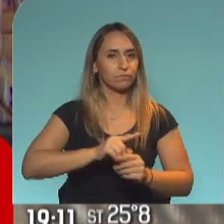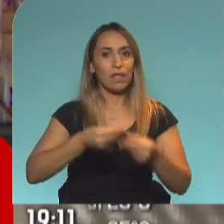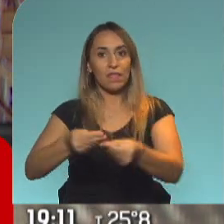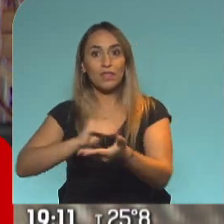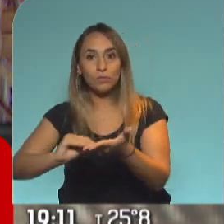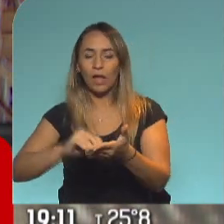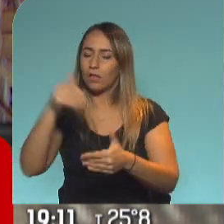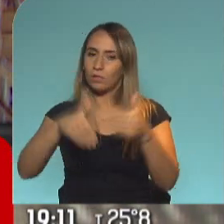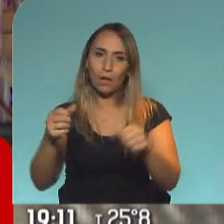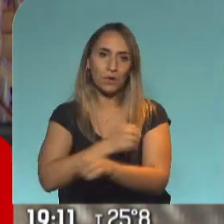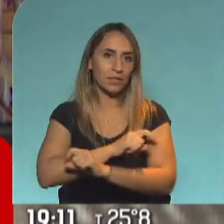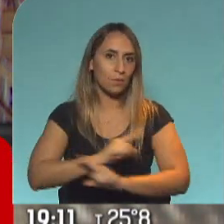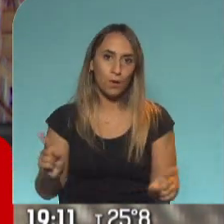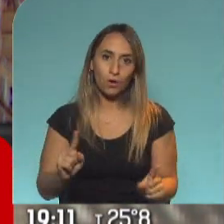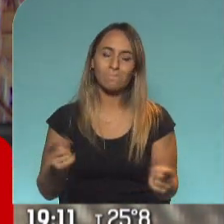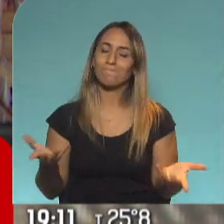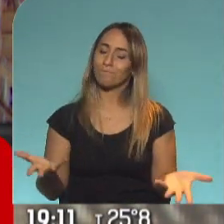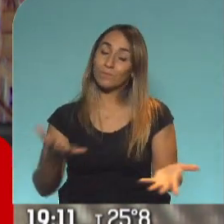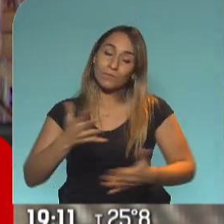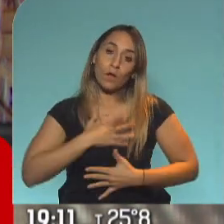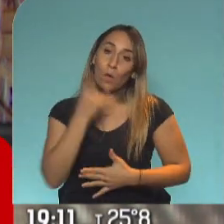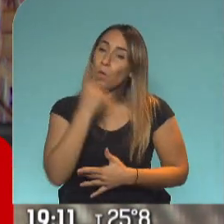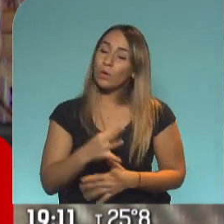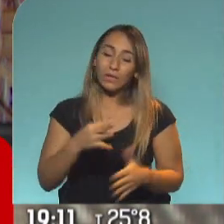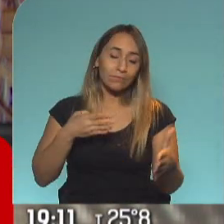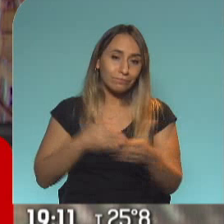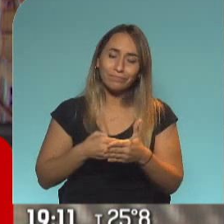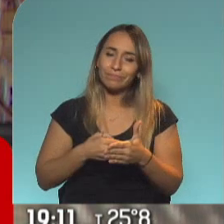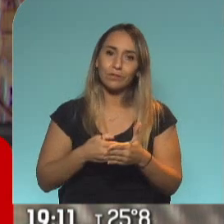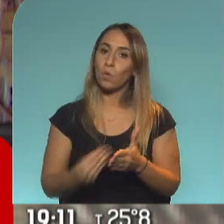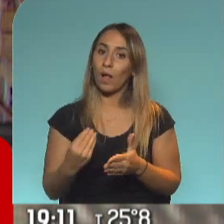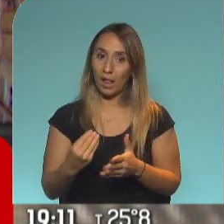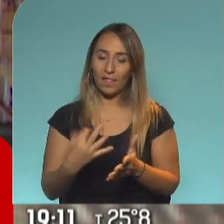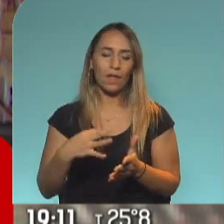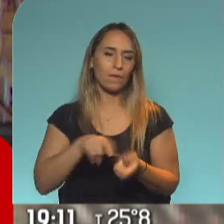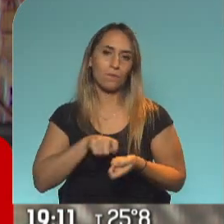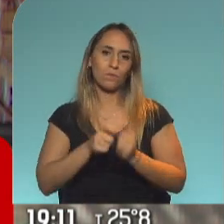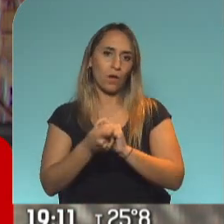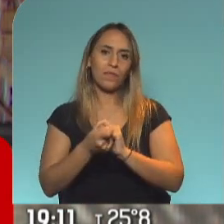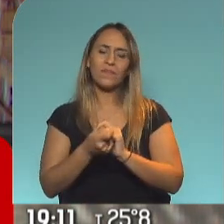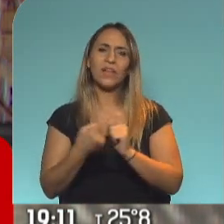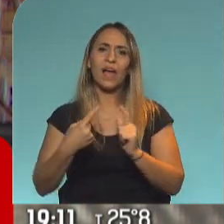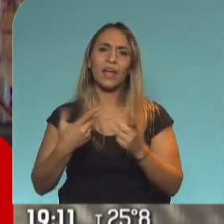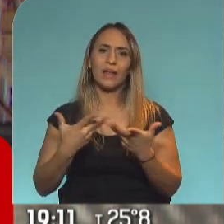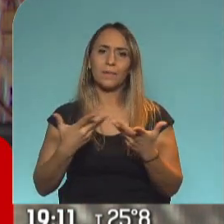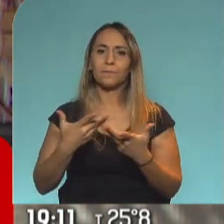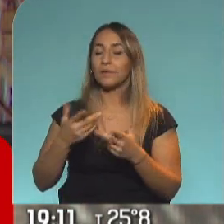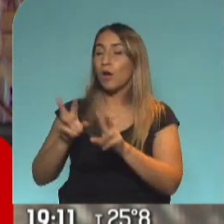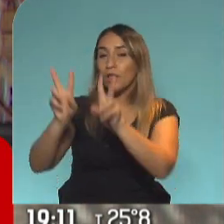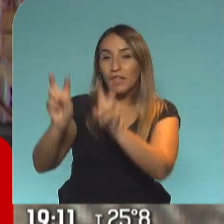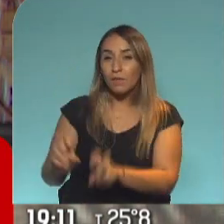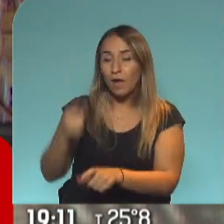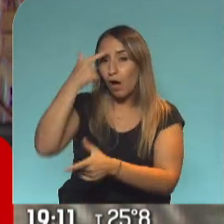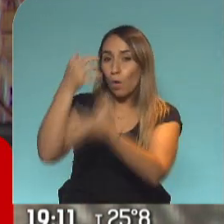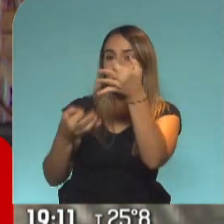yo cerraría diciendo que lo único que hay más difícil que modificar cuestiones judiciales cuando las tensiones